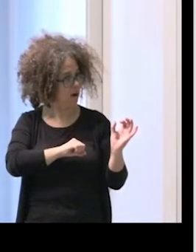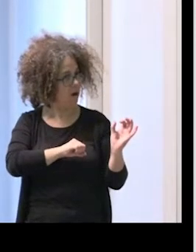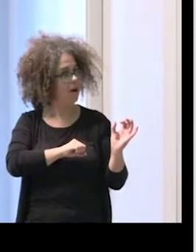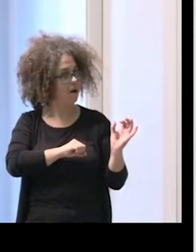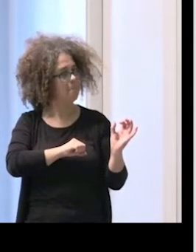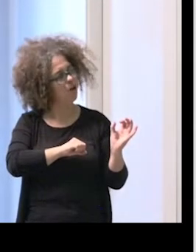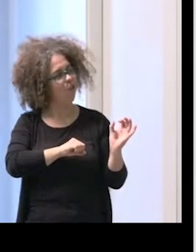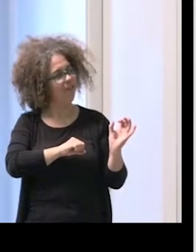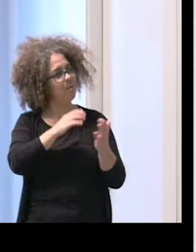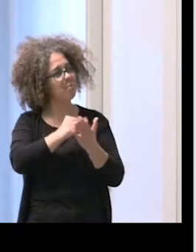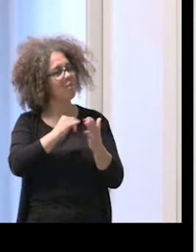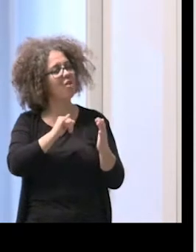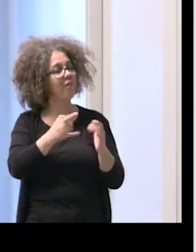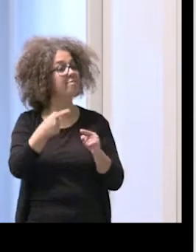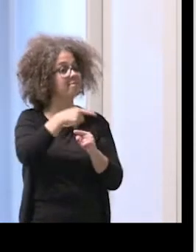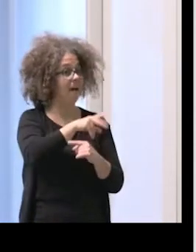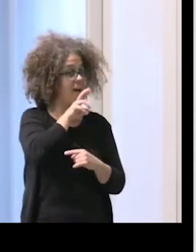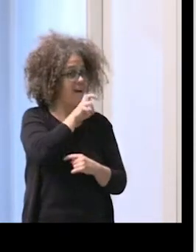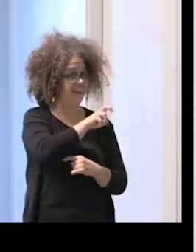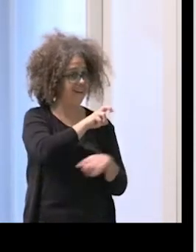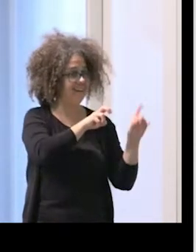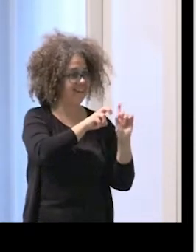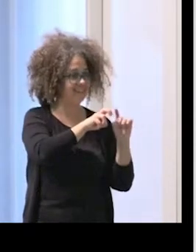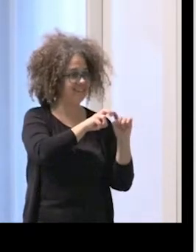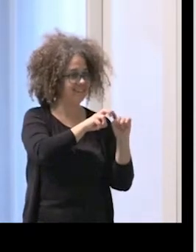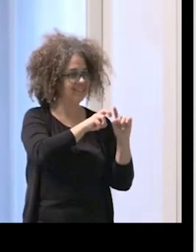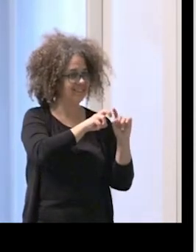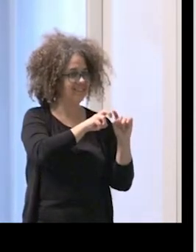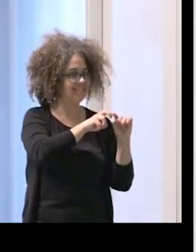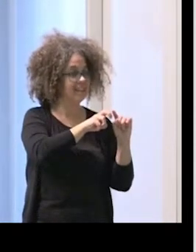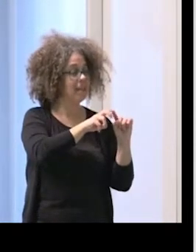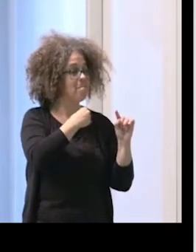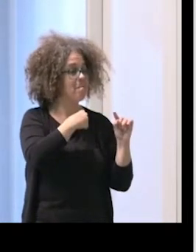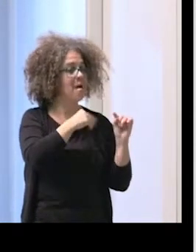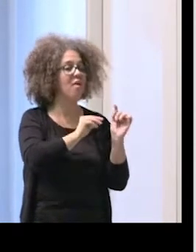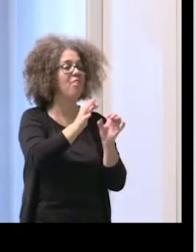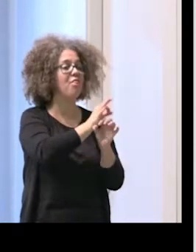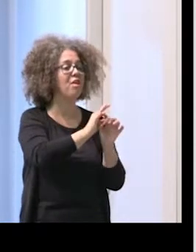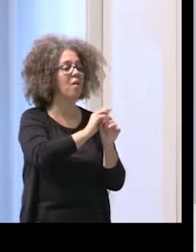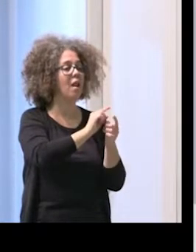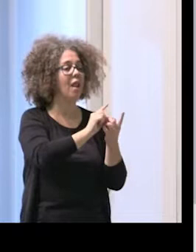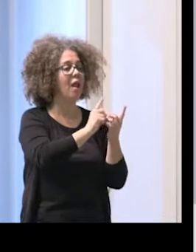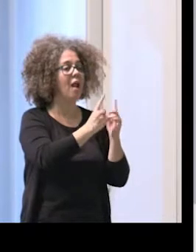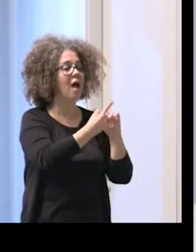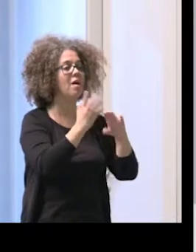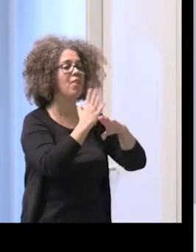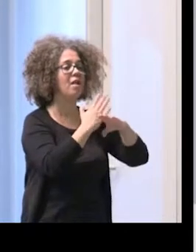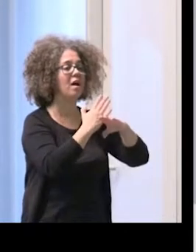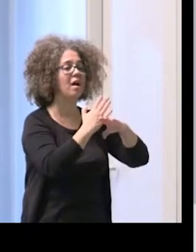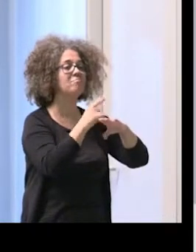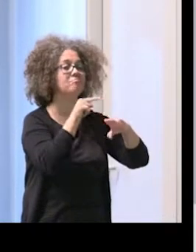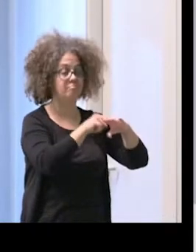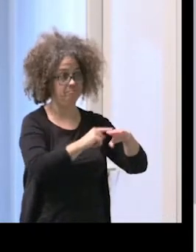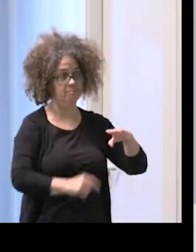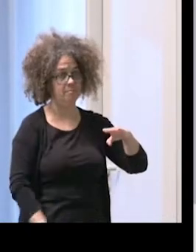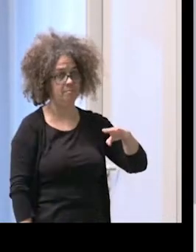tiene proyecciones que van hacia las células ciliadas y hacia el sistema nervioso central.